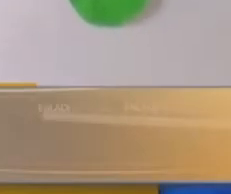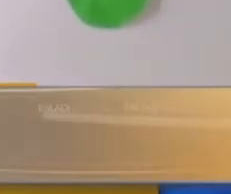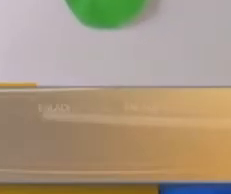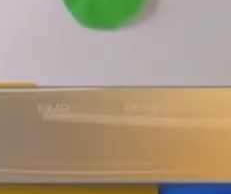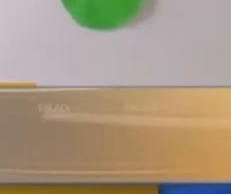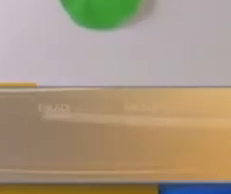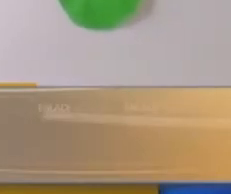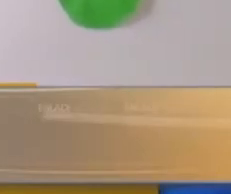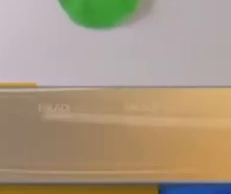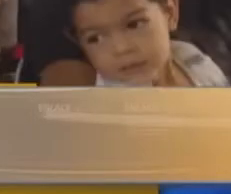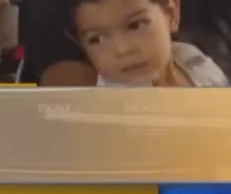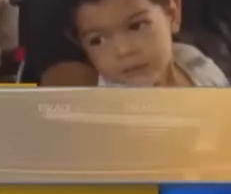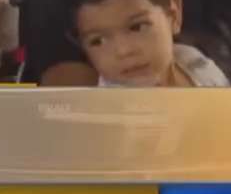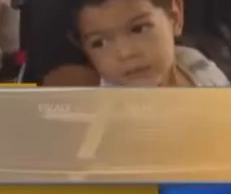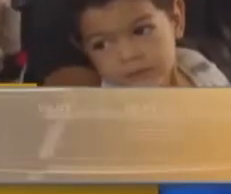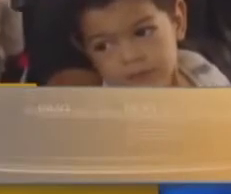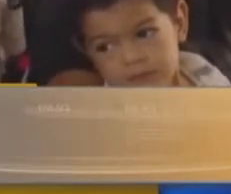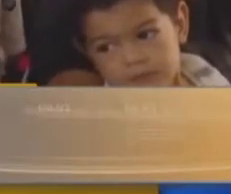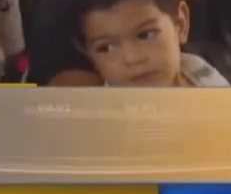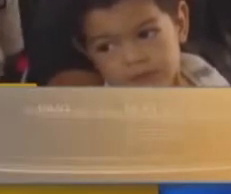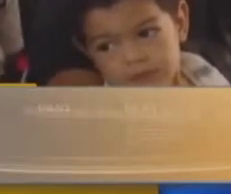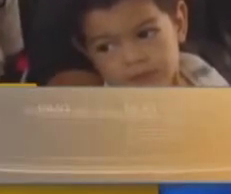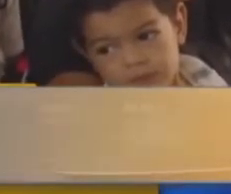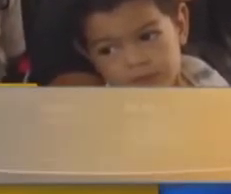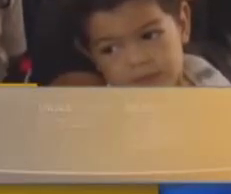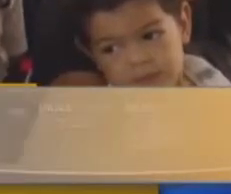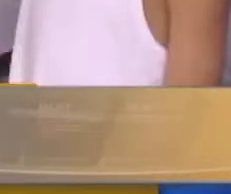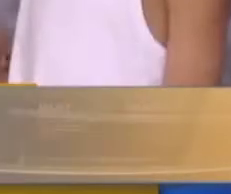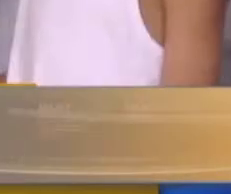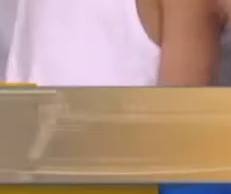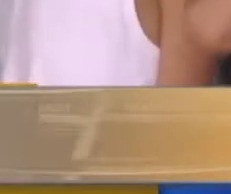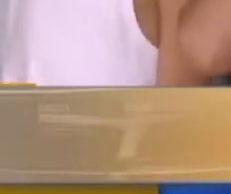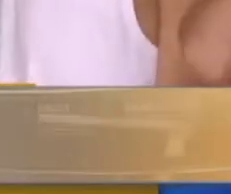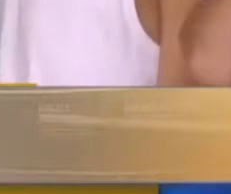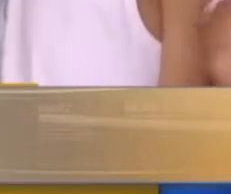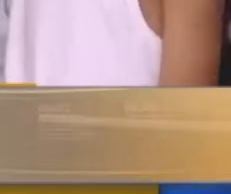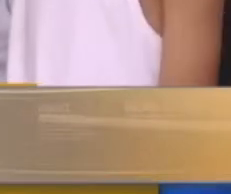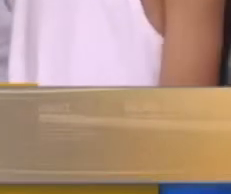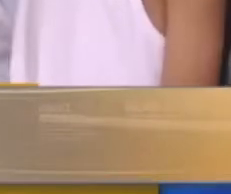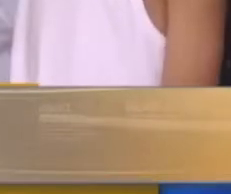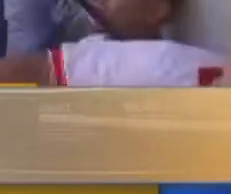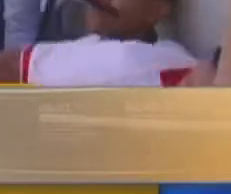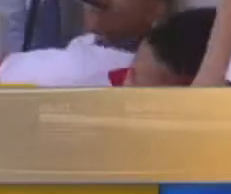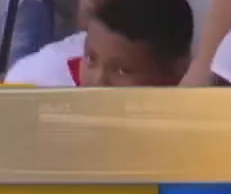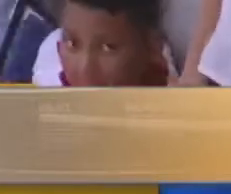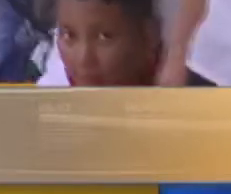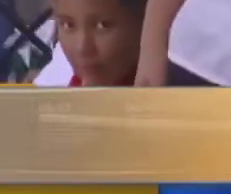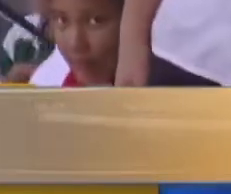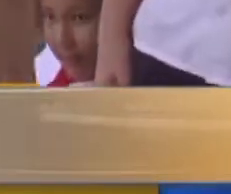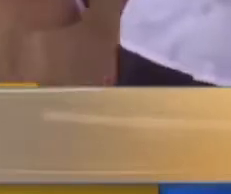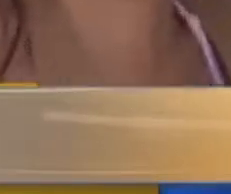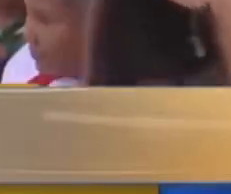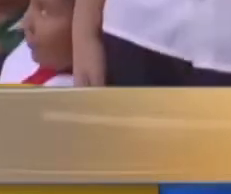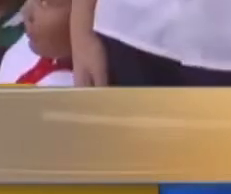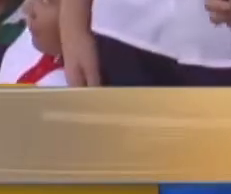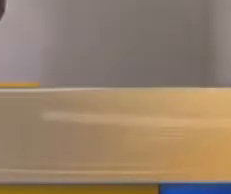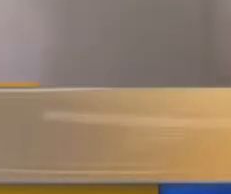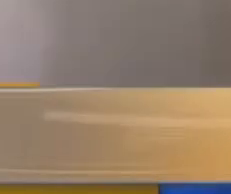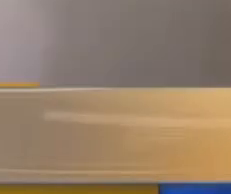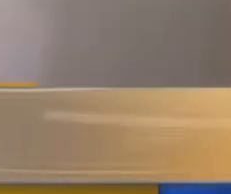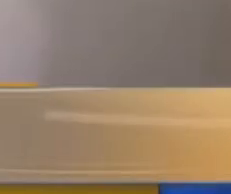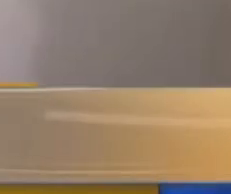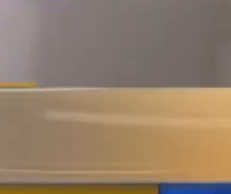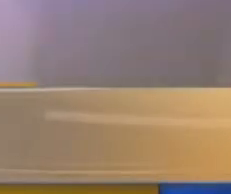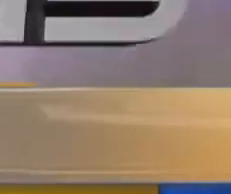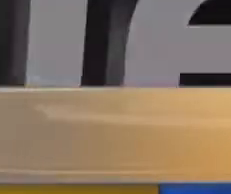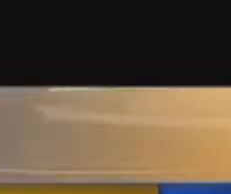cierre, la comunidad educativa de la institución Francisco Sarasti en la Comuna 3 de la ciudad realizó hoy concurso denominado Megacuento. Con